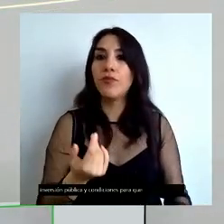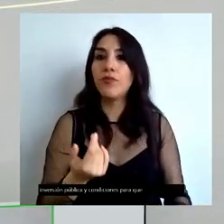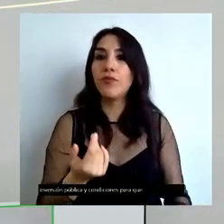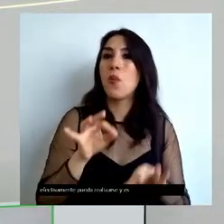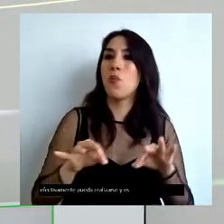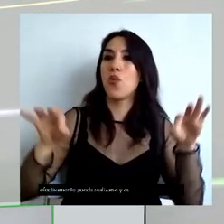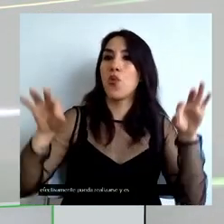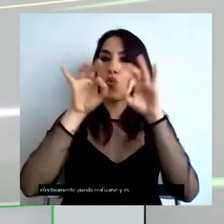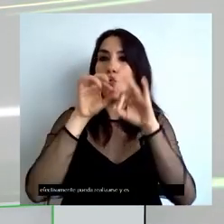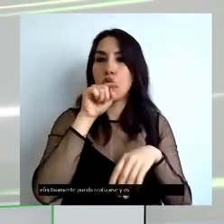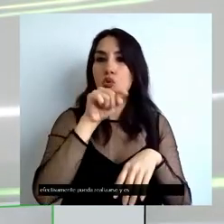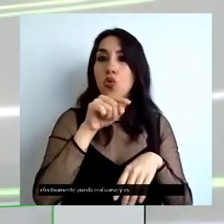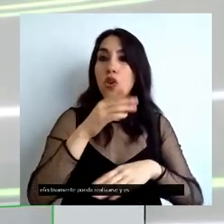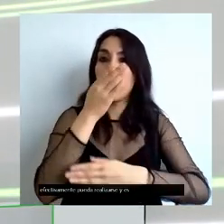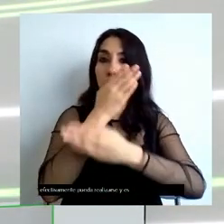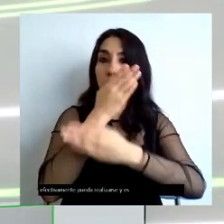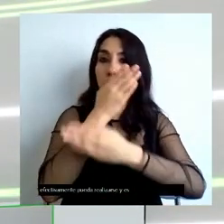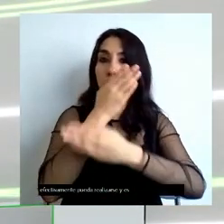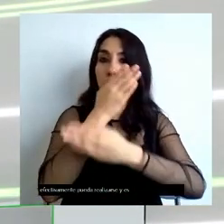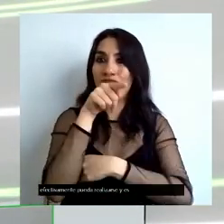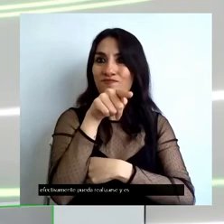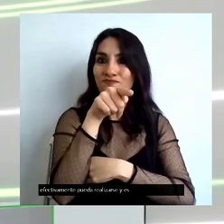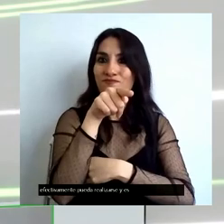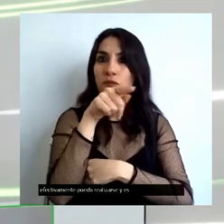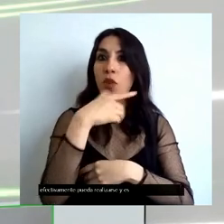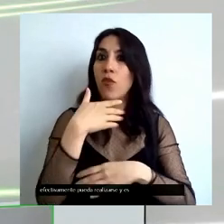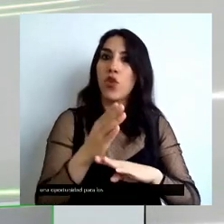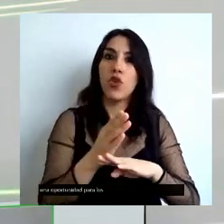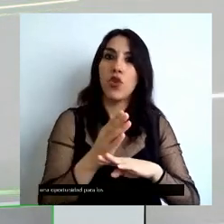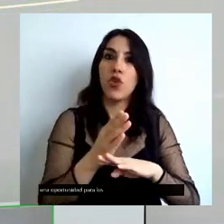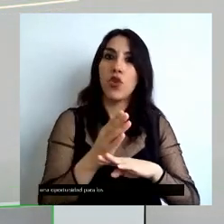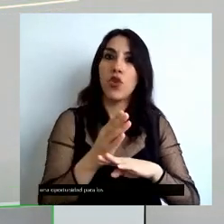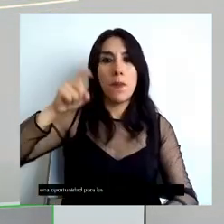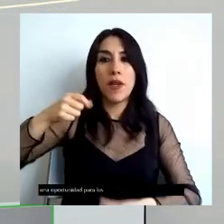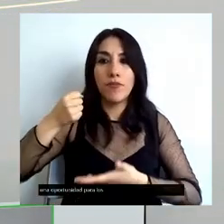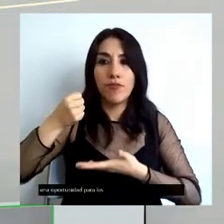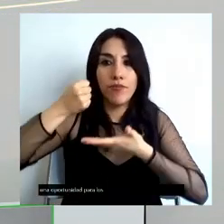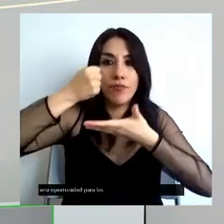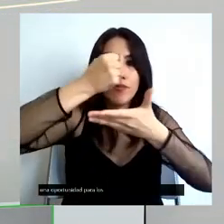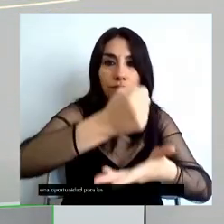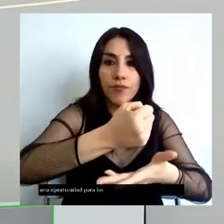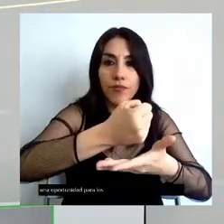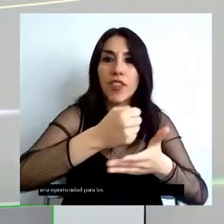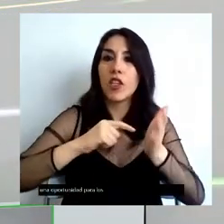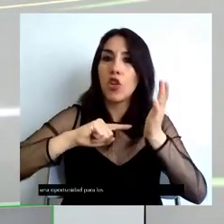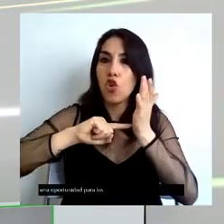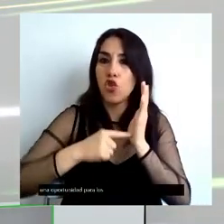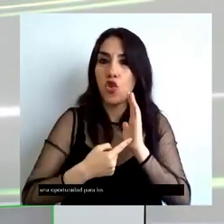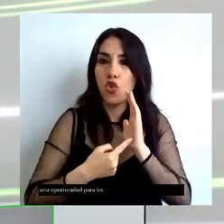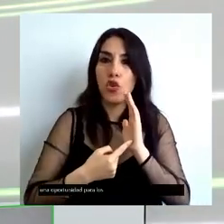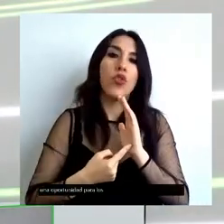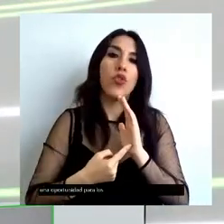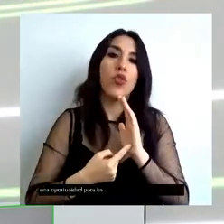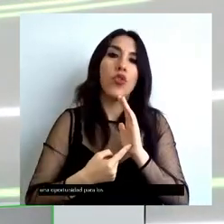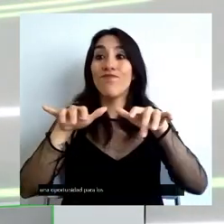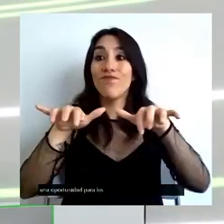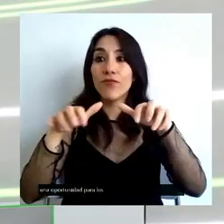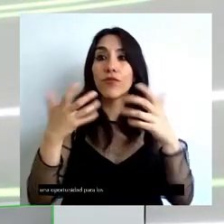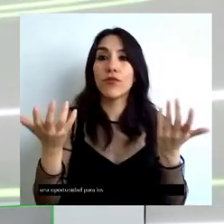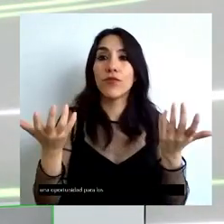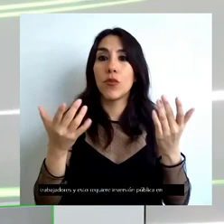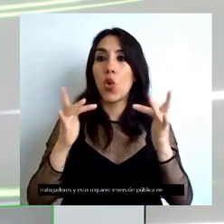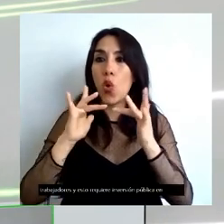inversión pública en infraestructura tecnológica, en infraestructura digital, la conectividad a internet. Y en ese